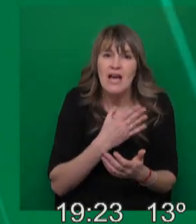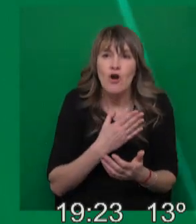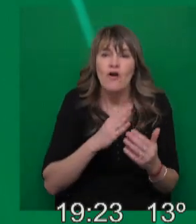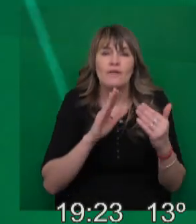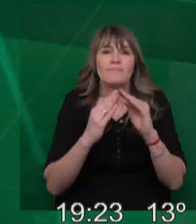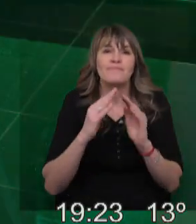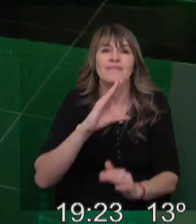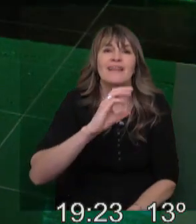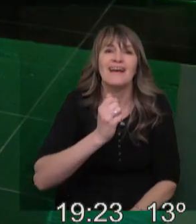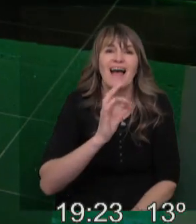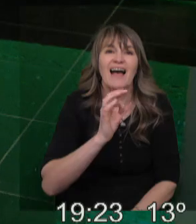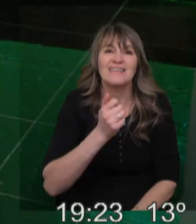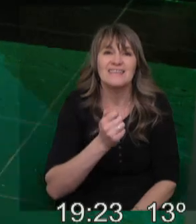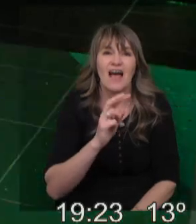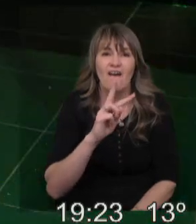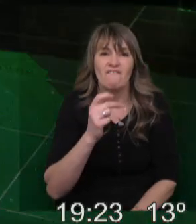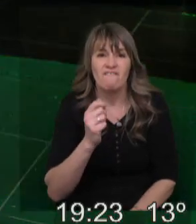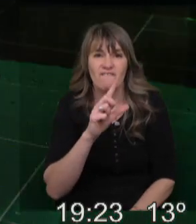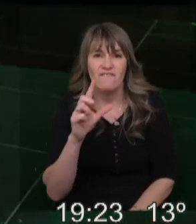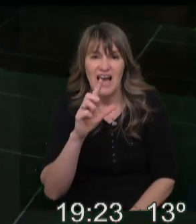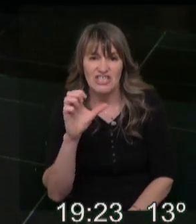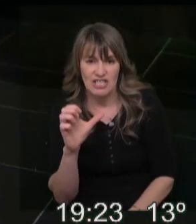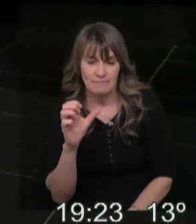Casavalle. Diego Martini nos cuenta. Adelante, Diego.